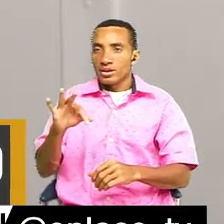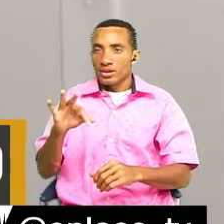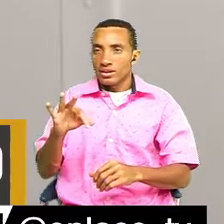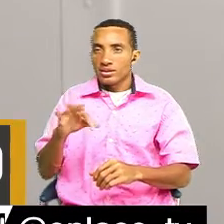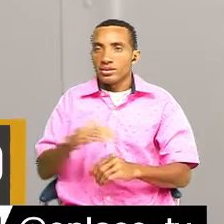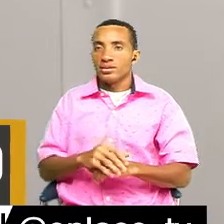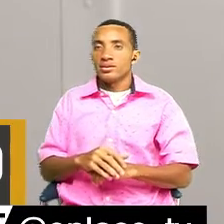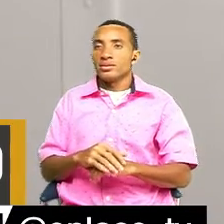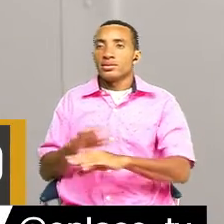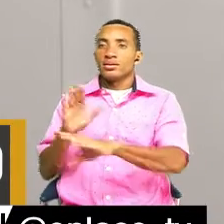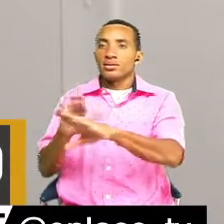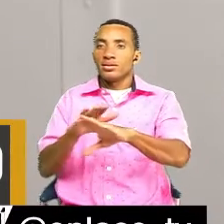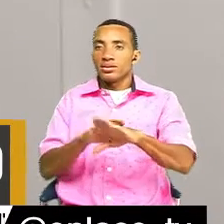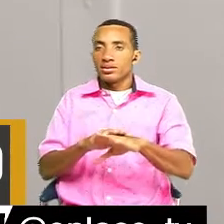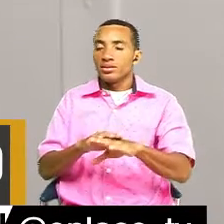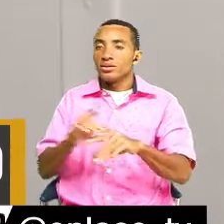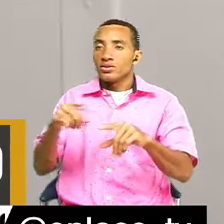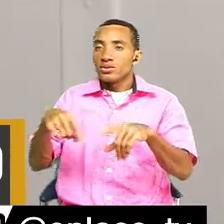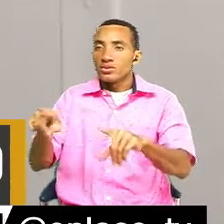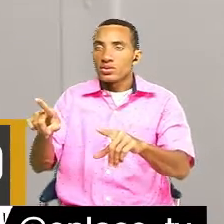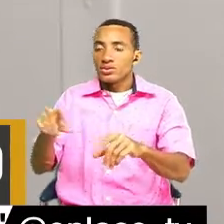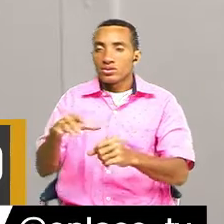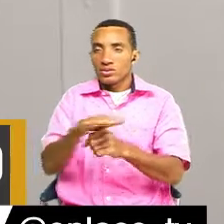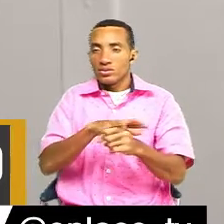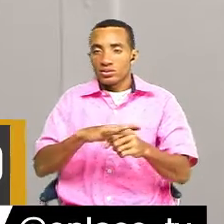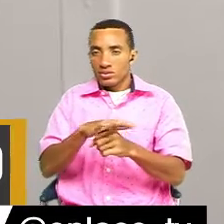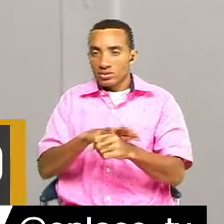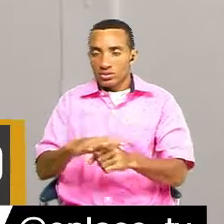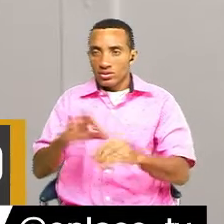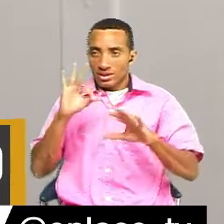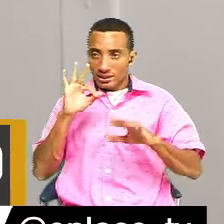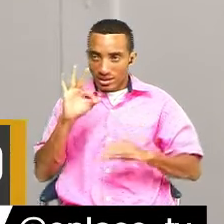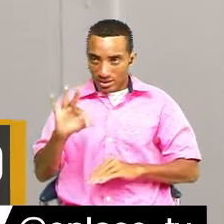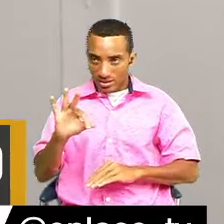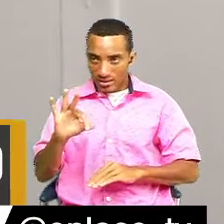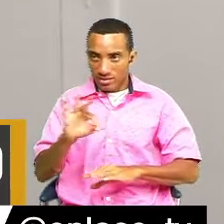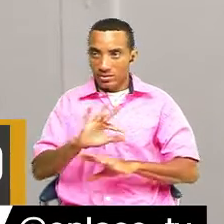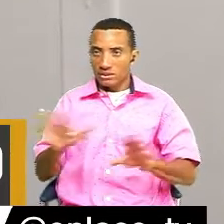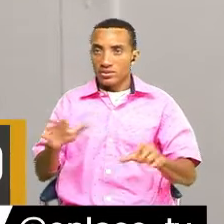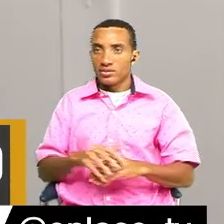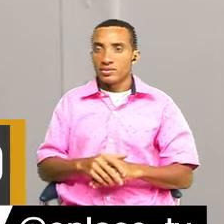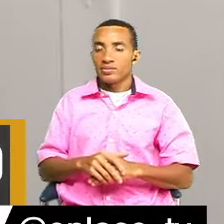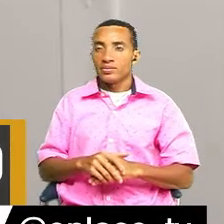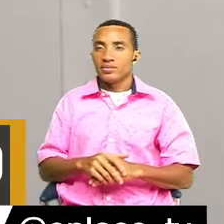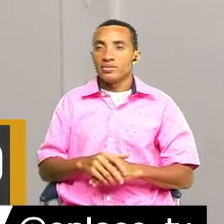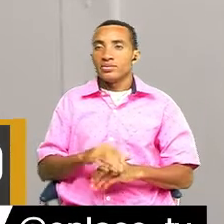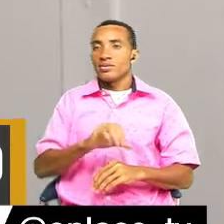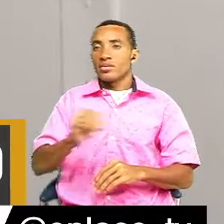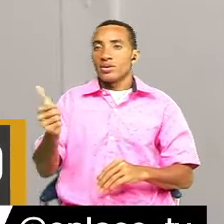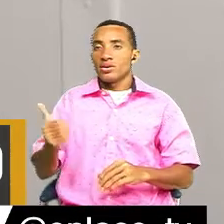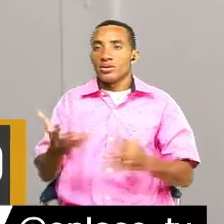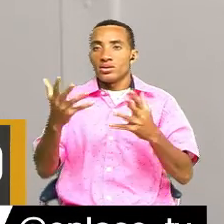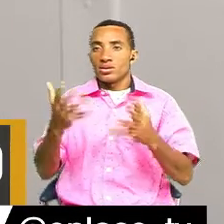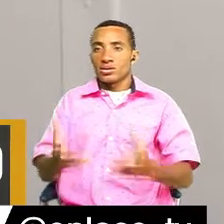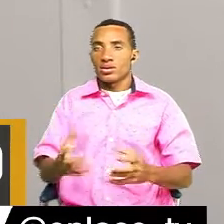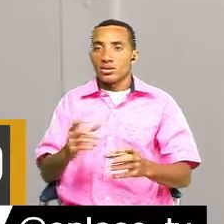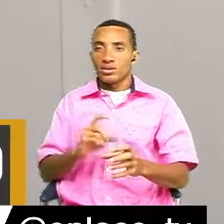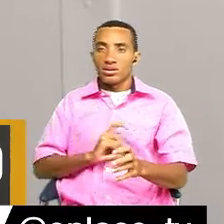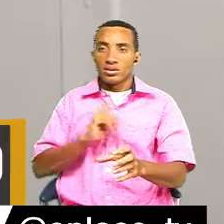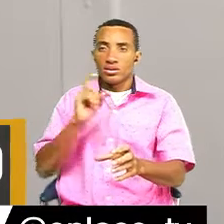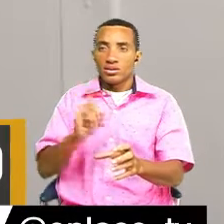Comuna 3, es de los beneficiarios de los niños de la Comuna 3. Entonces, si otros niños de otros sectores se quieren